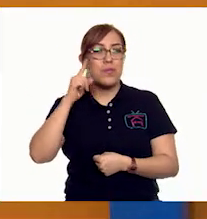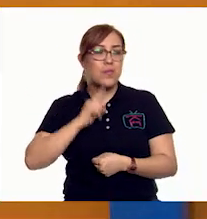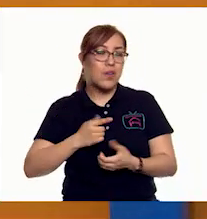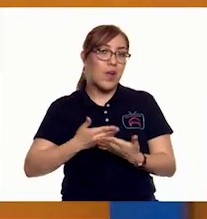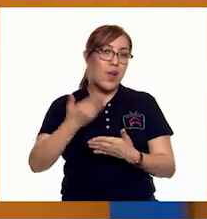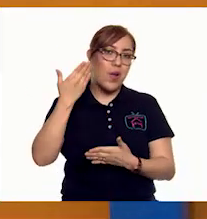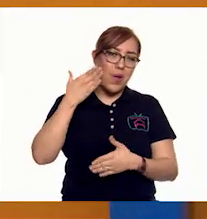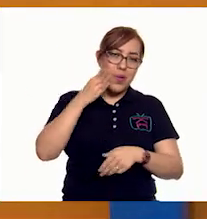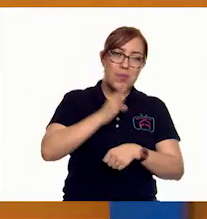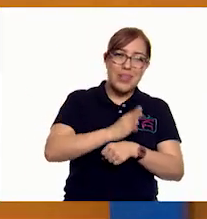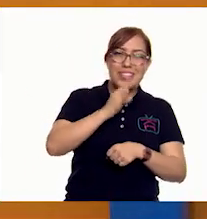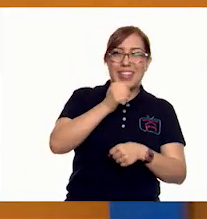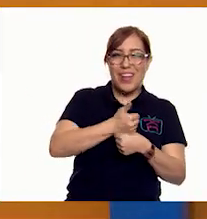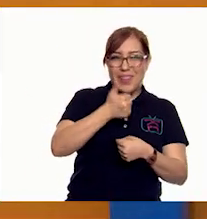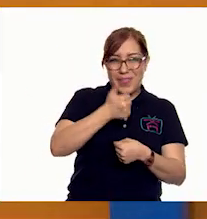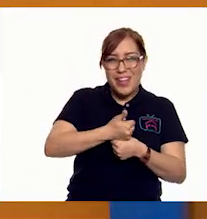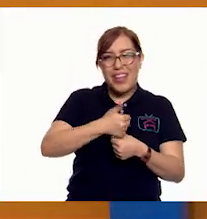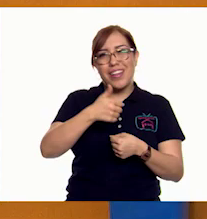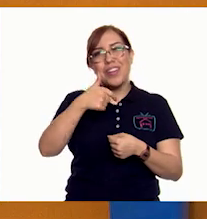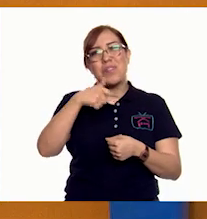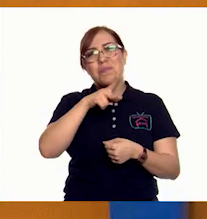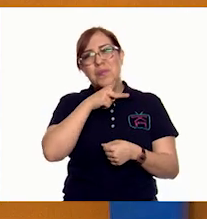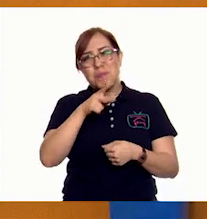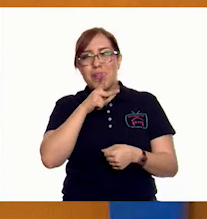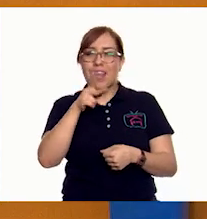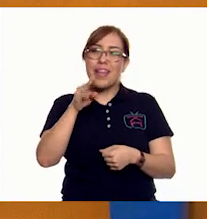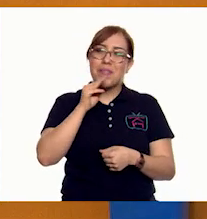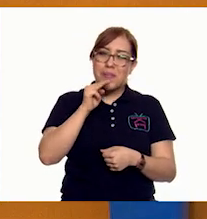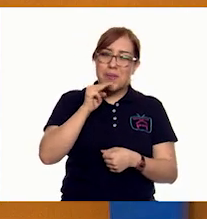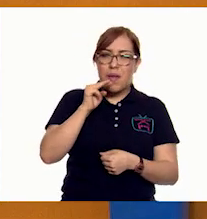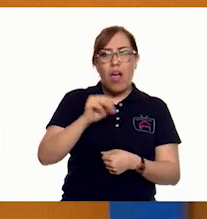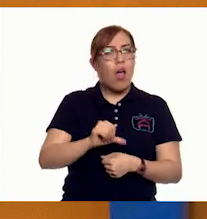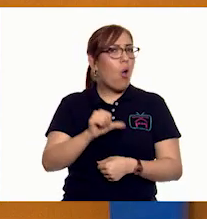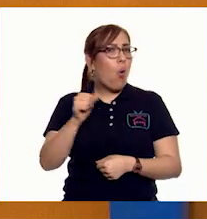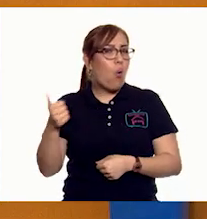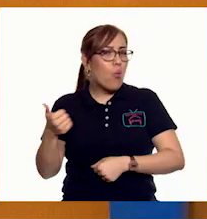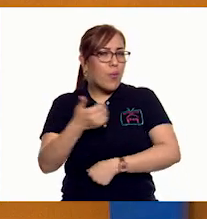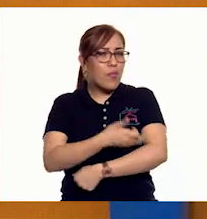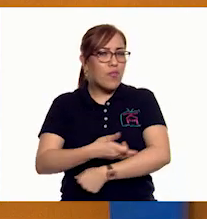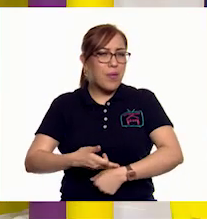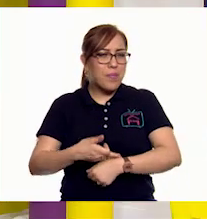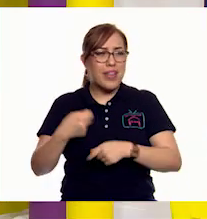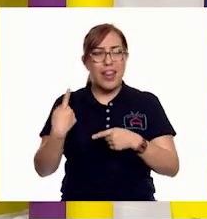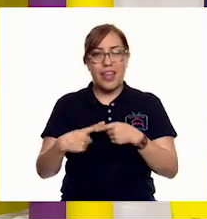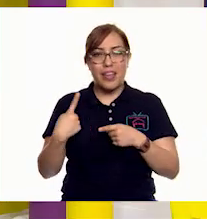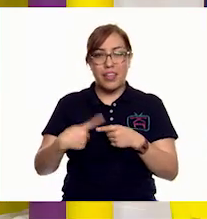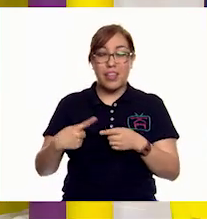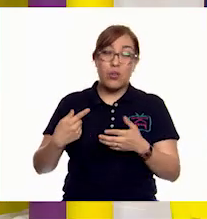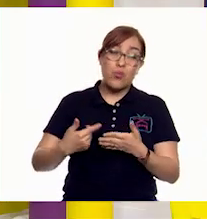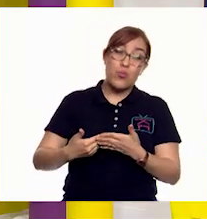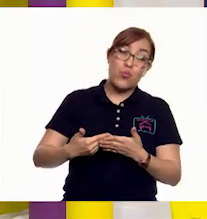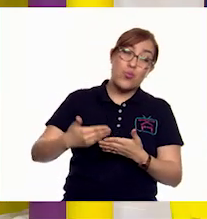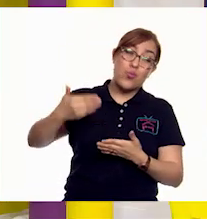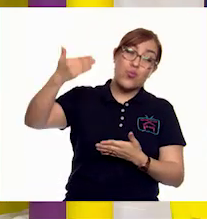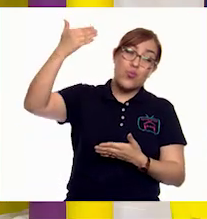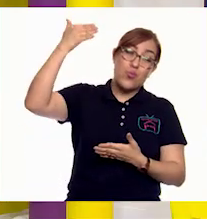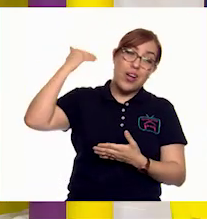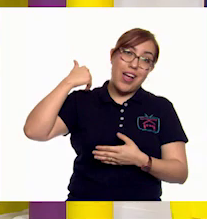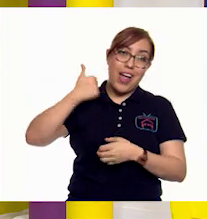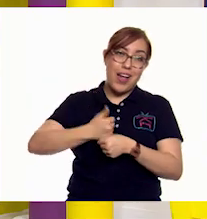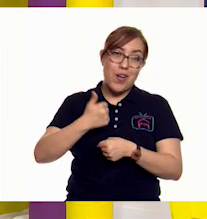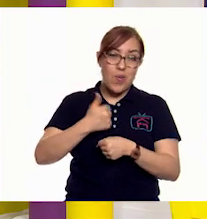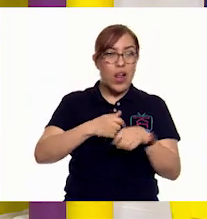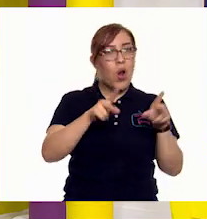los bisabuelos, los padres. ¿De qué otros familiares puedes recordar en este momento? Los tatarabuelos, uh-huh. los primos,